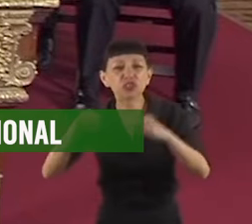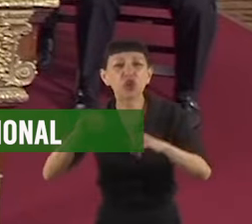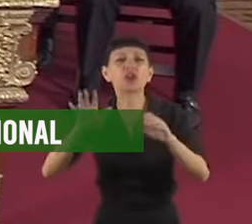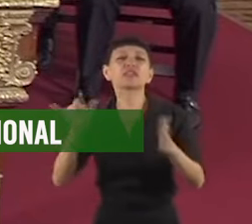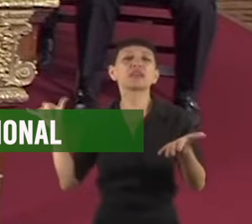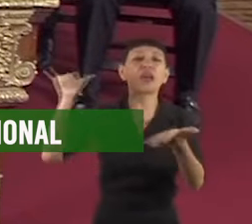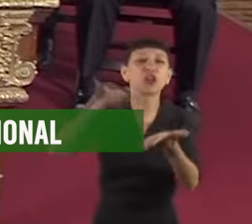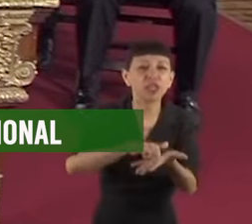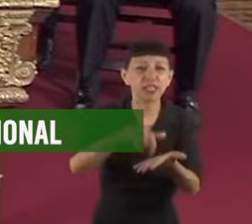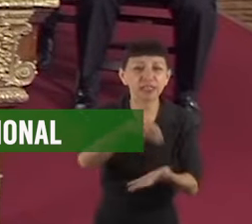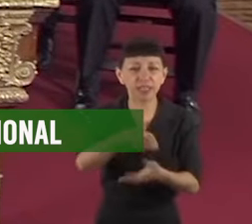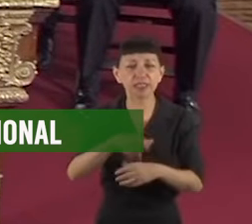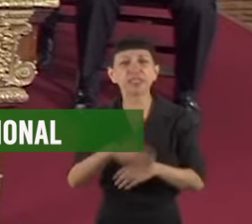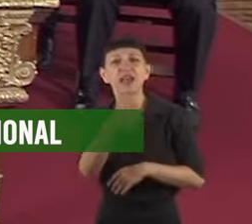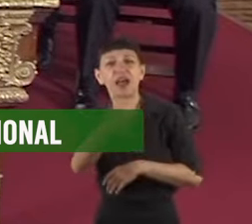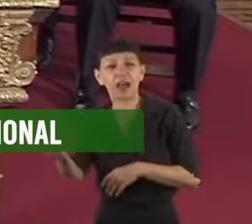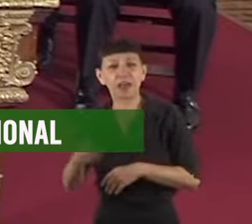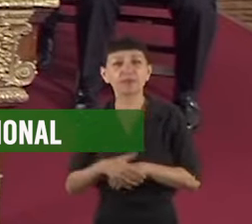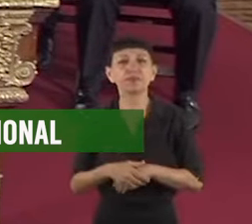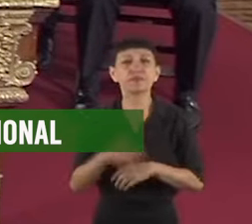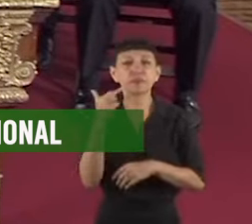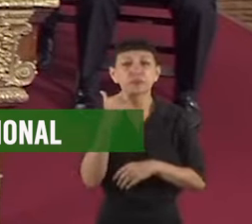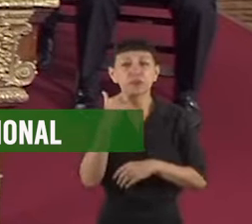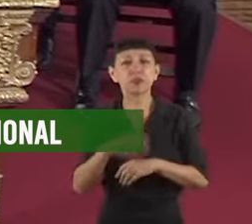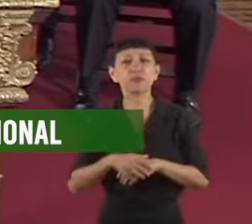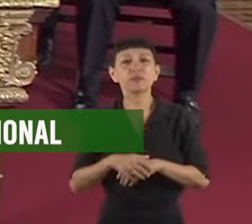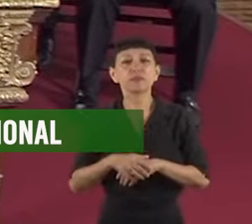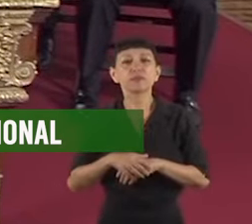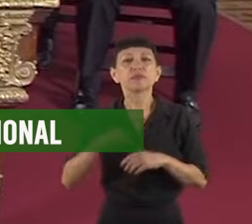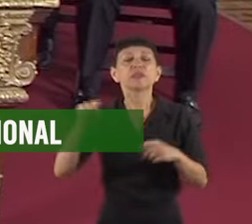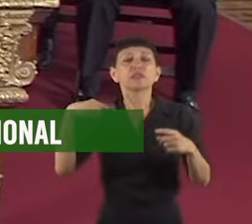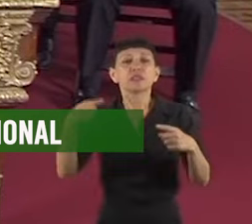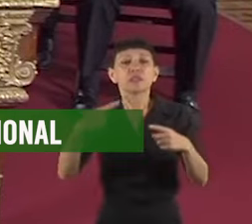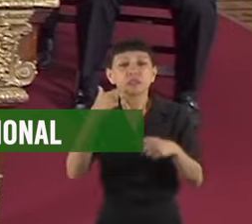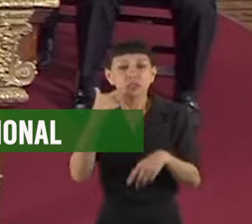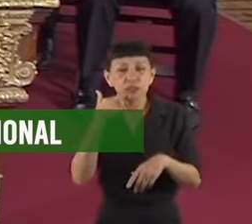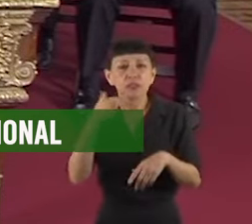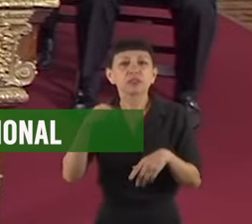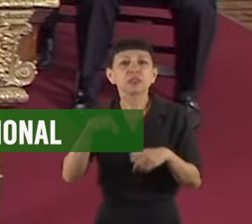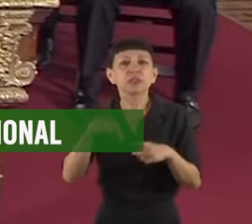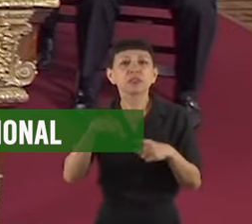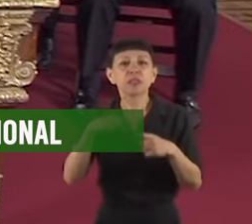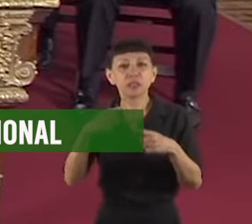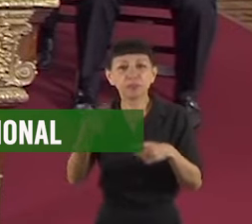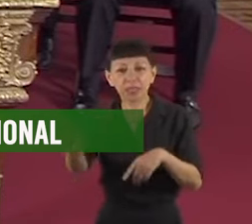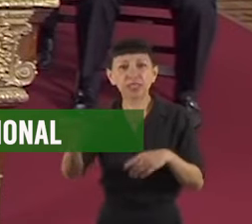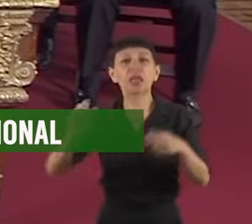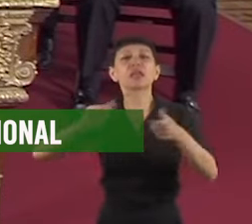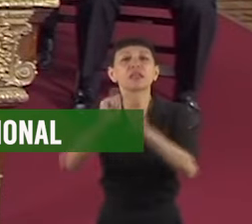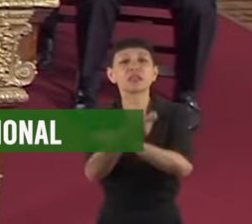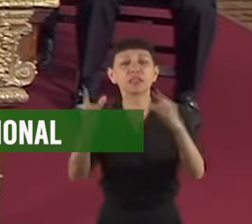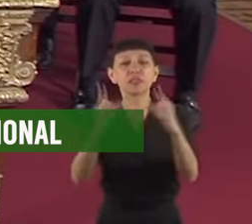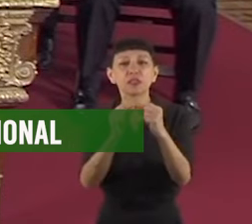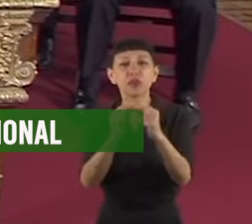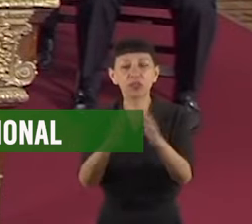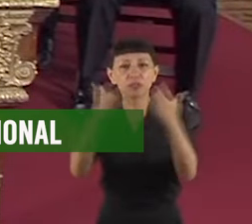que muchas cosas que rodean en ese me dnu inclusive en la Ómnibus que también se presentó pasó a comisión y en